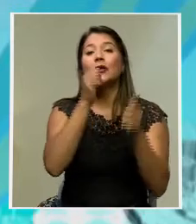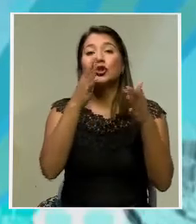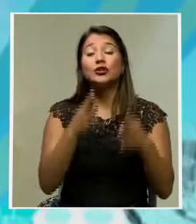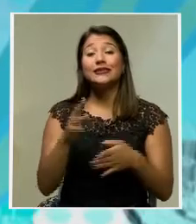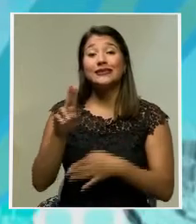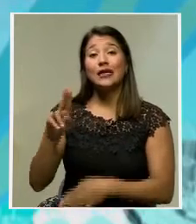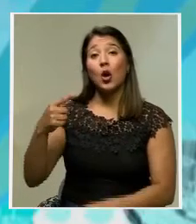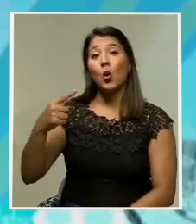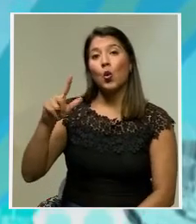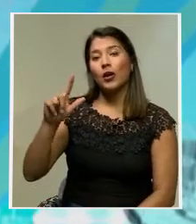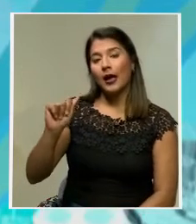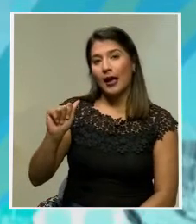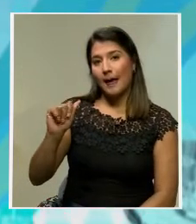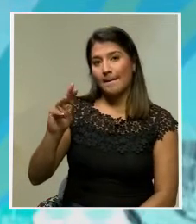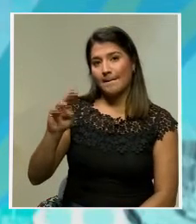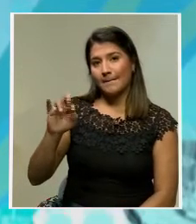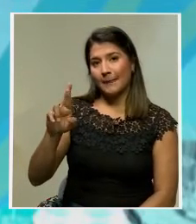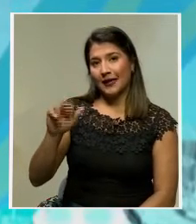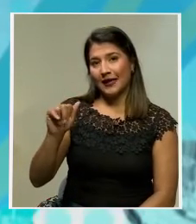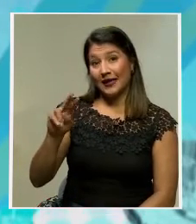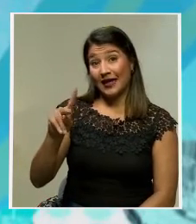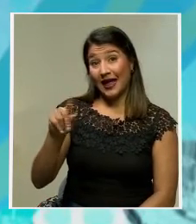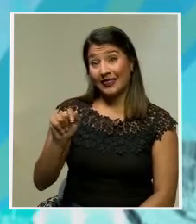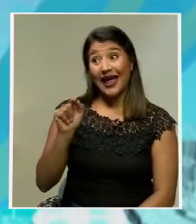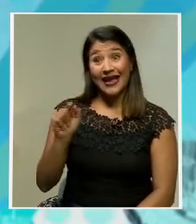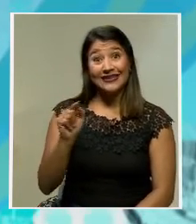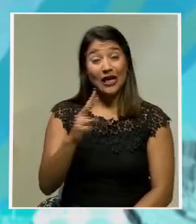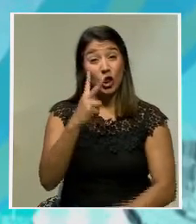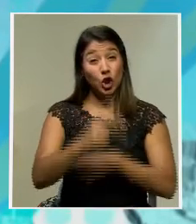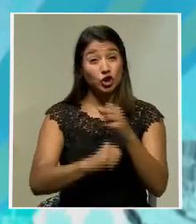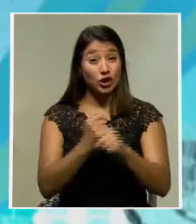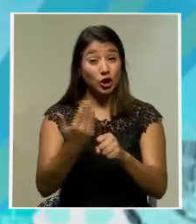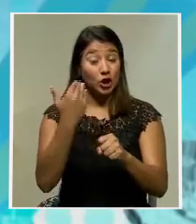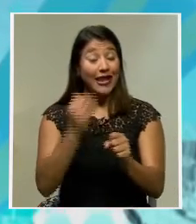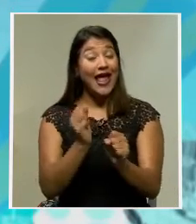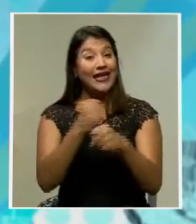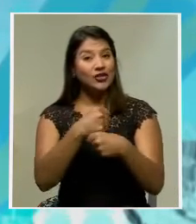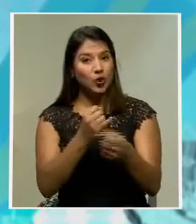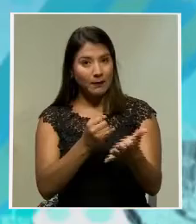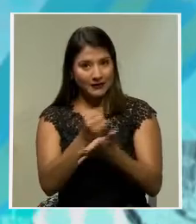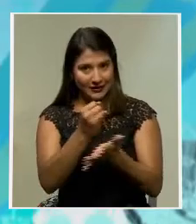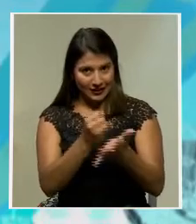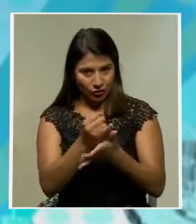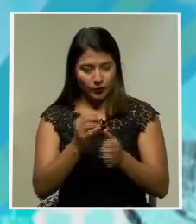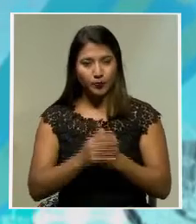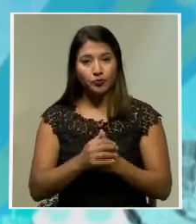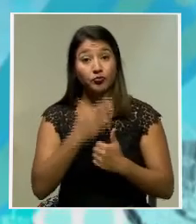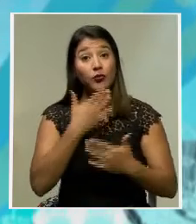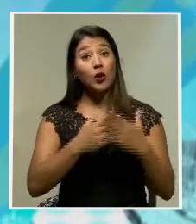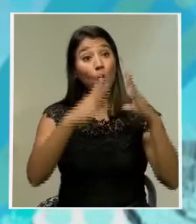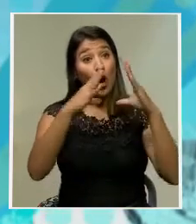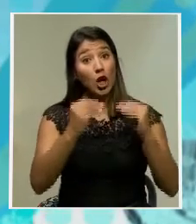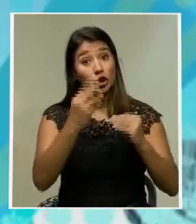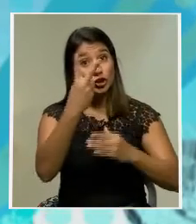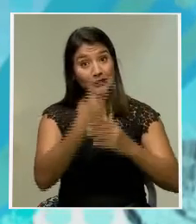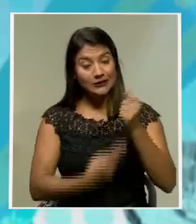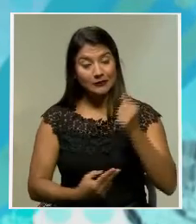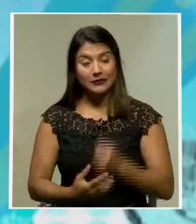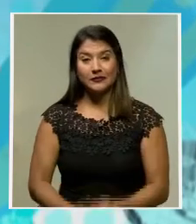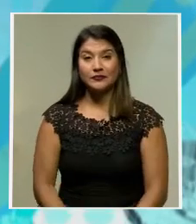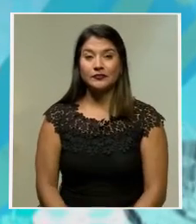quien hace 2 años hizo esta investigación sobre los multipensionados. Buenas noches y bienvenidas a